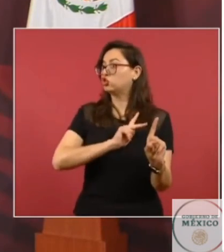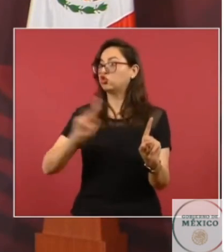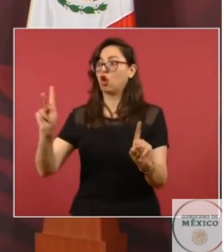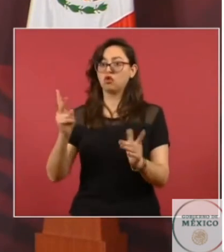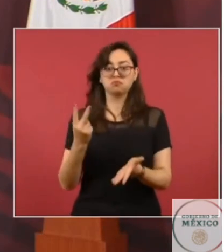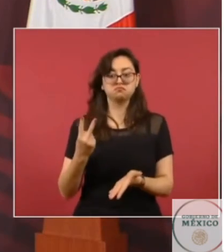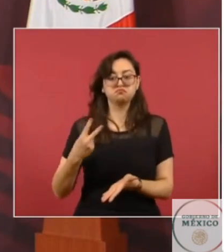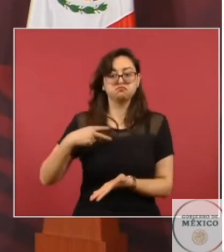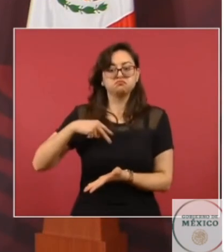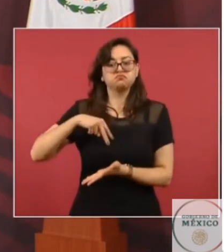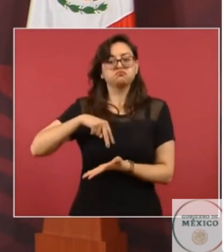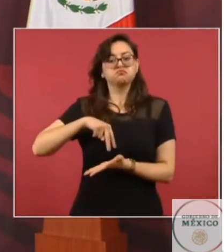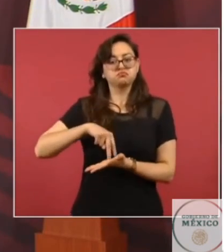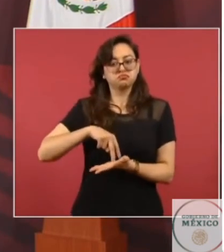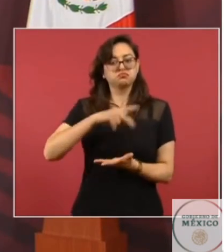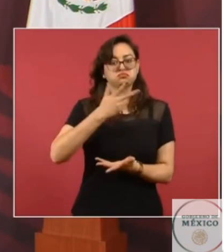protestando.